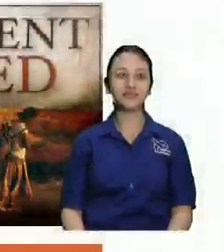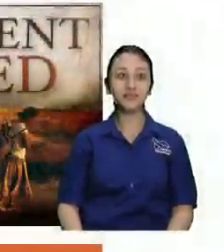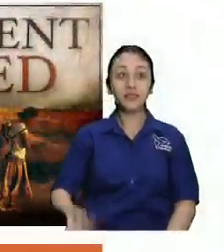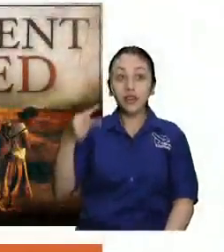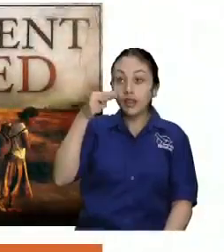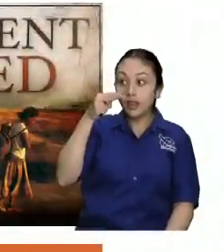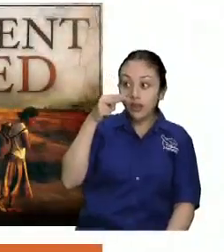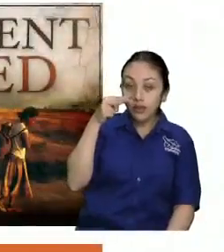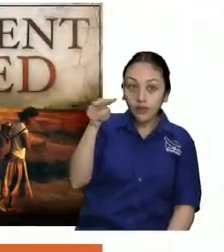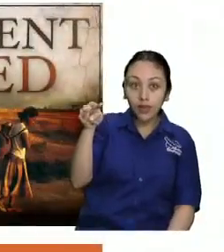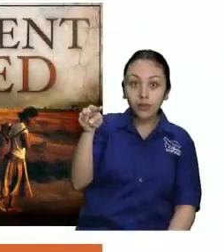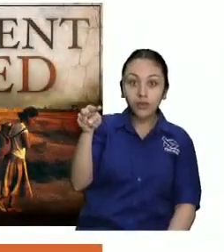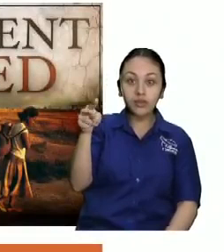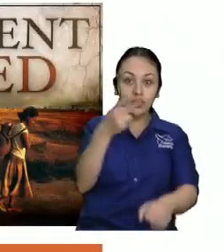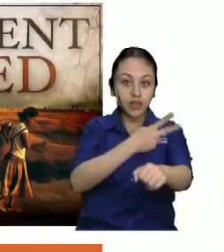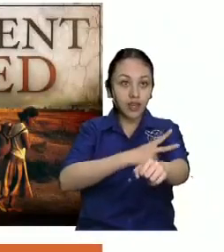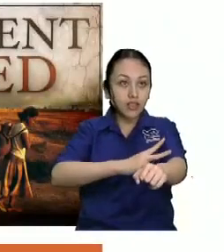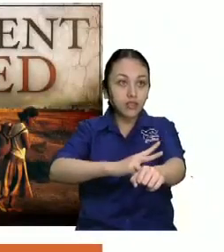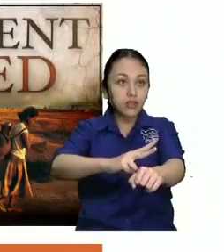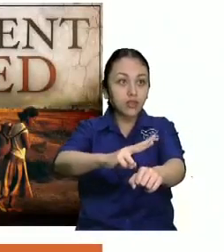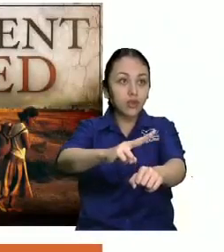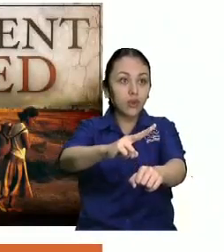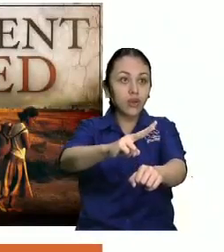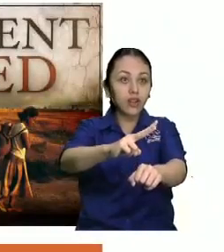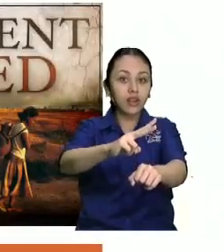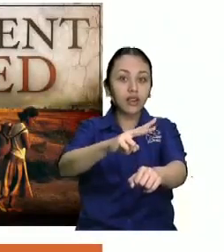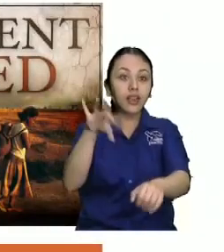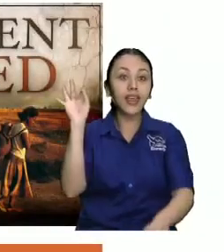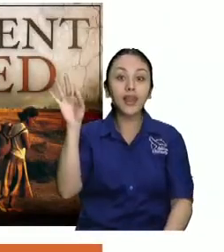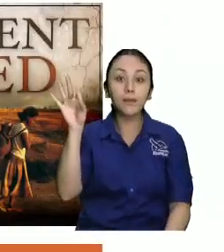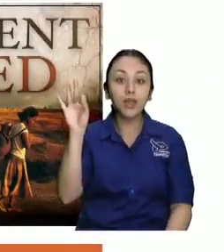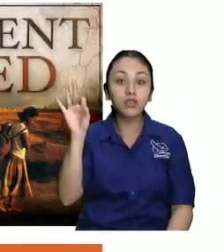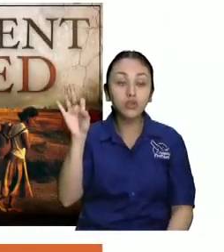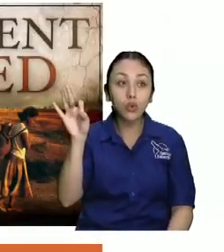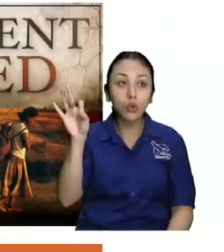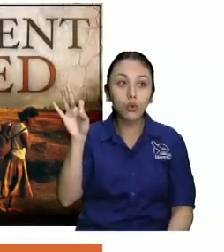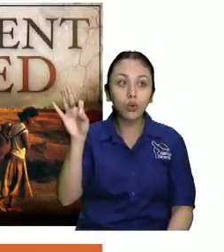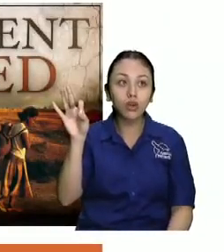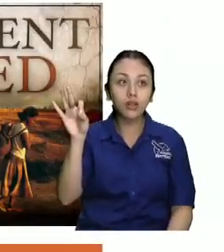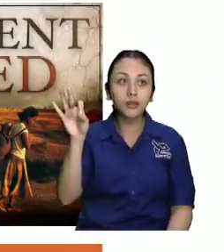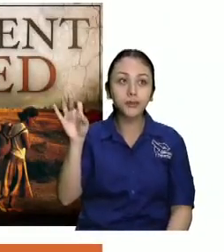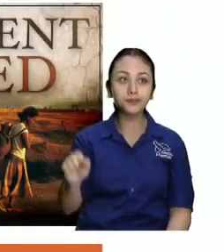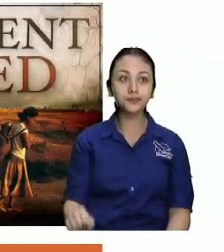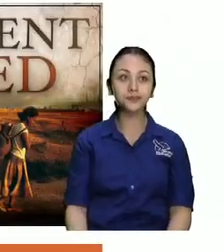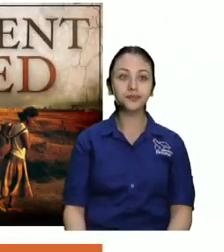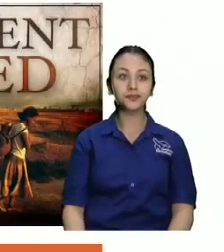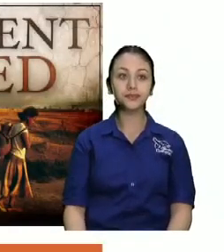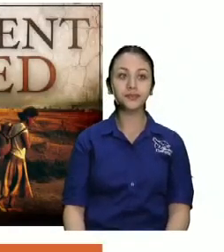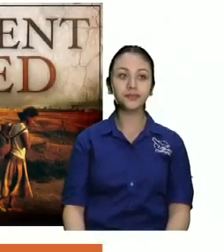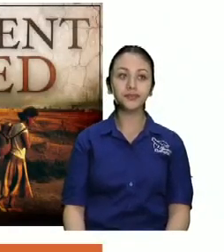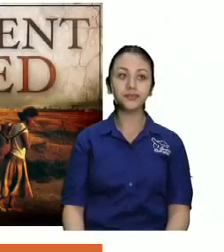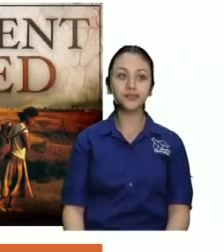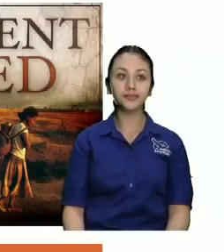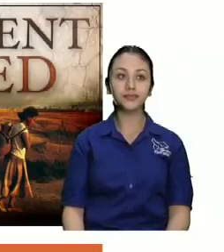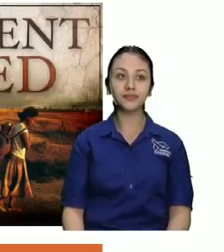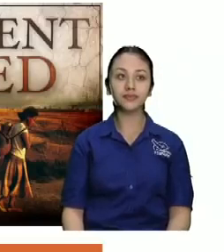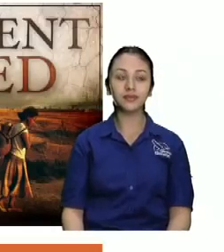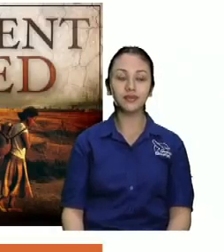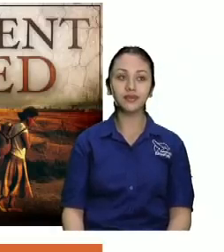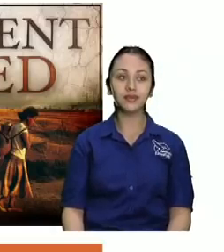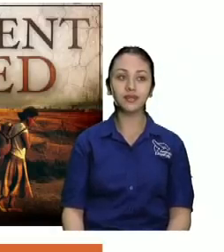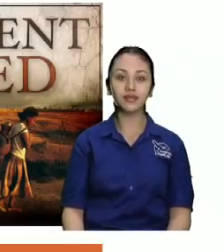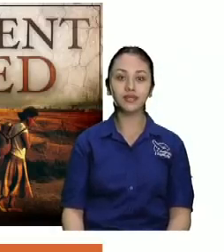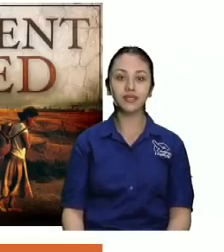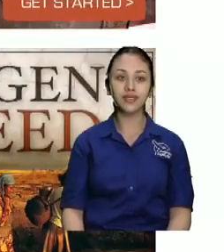Voy a seguir entonces predicando. ¿Dónde? Allá, no, pero yo lo quiero aquí.